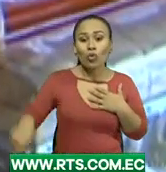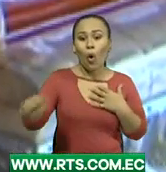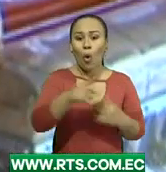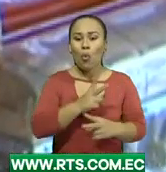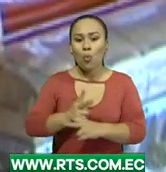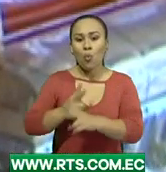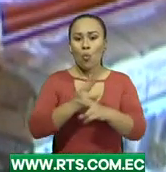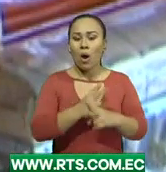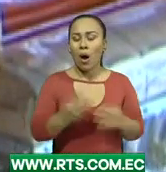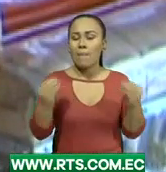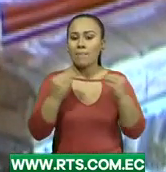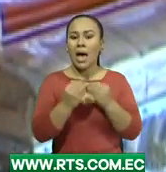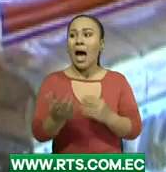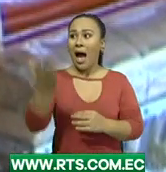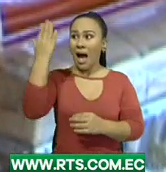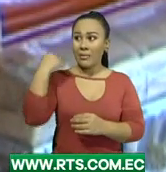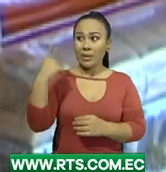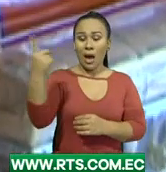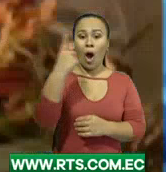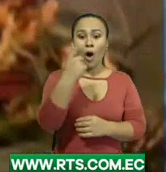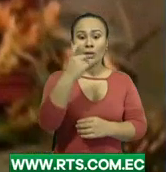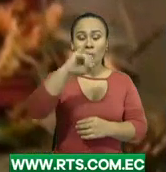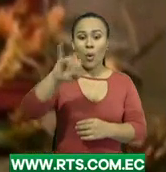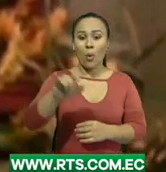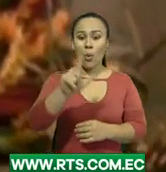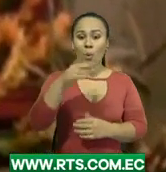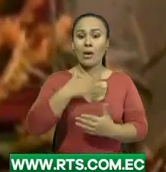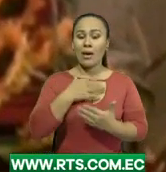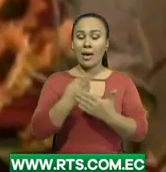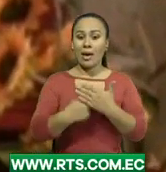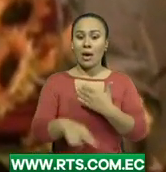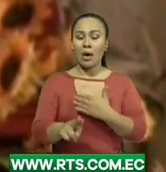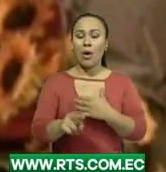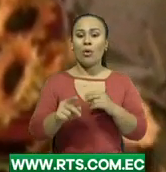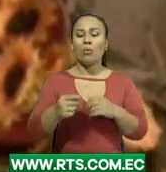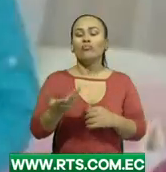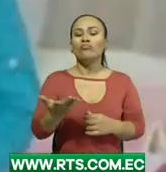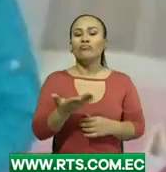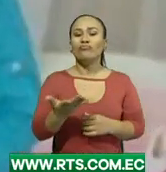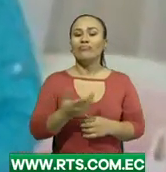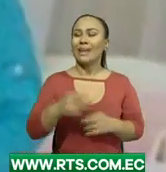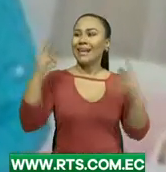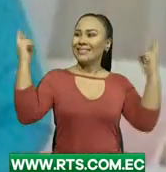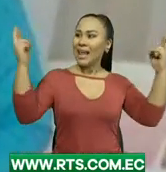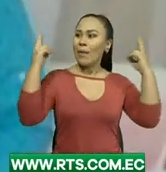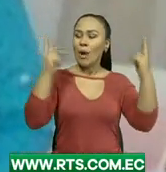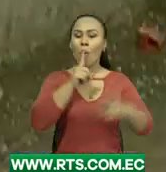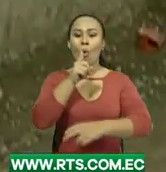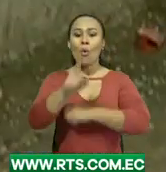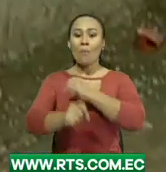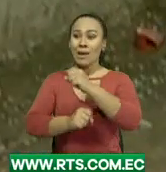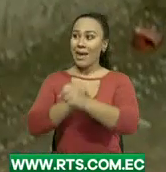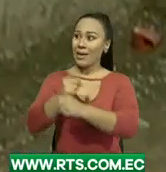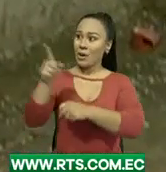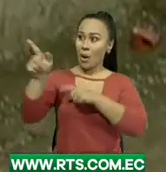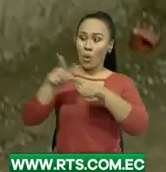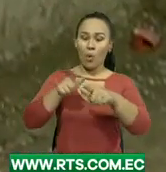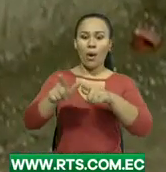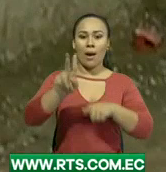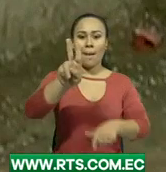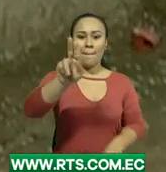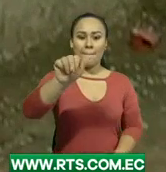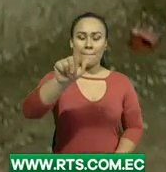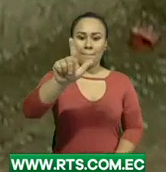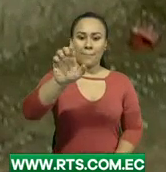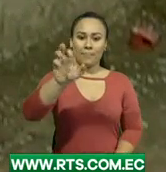Gary ocurrió el 11 de julio del 2017 mientras se encontraba en la celebración de un cumpleaños. En la cooperativa Valerio